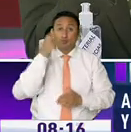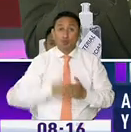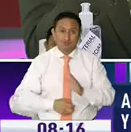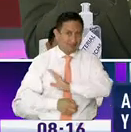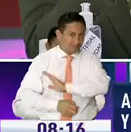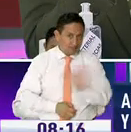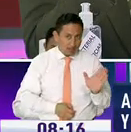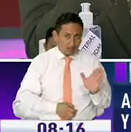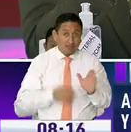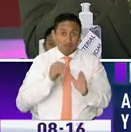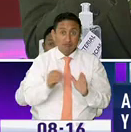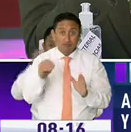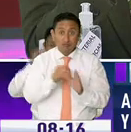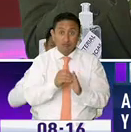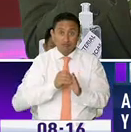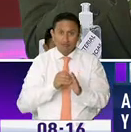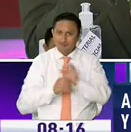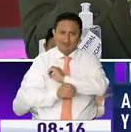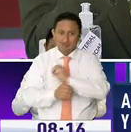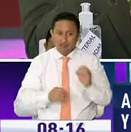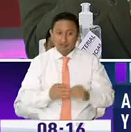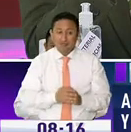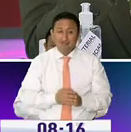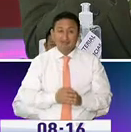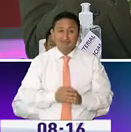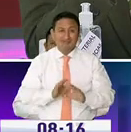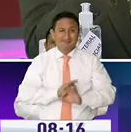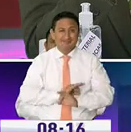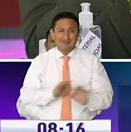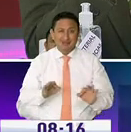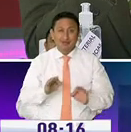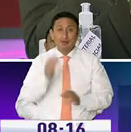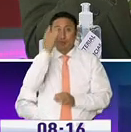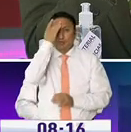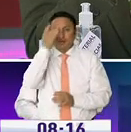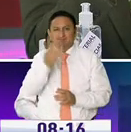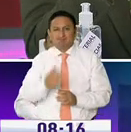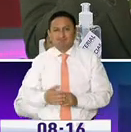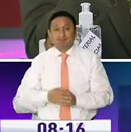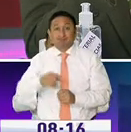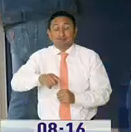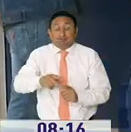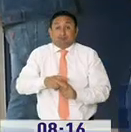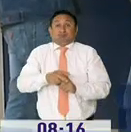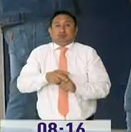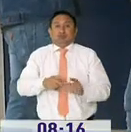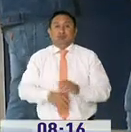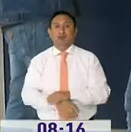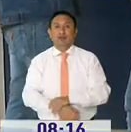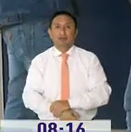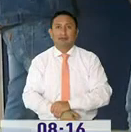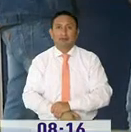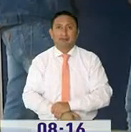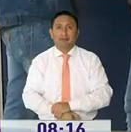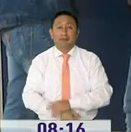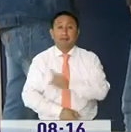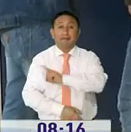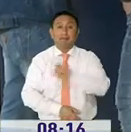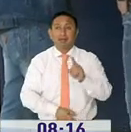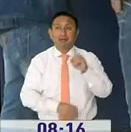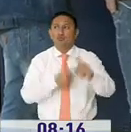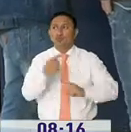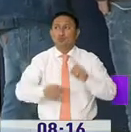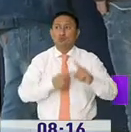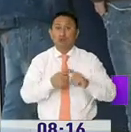no se van a cobrar intereses, no se van a cobrar absolutamente nada porque esto ha sido un caso de fuerza mayor. Sin embargo, aún no se conoce cuándo se